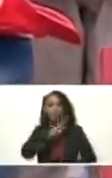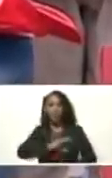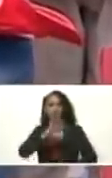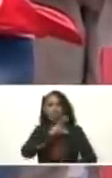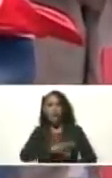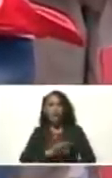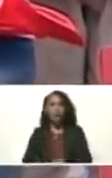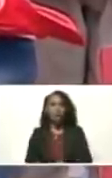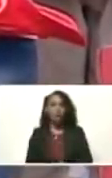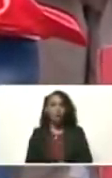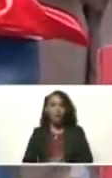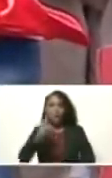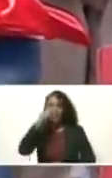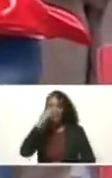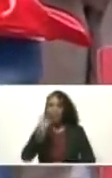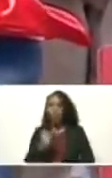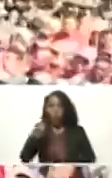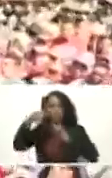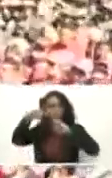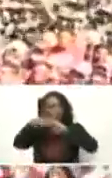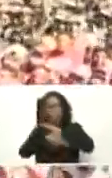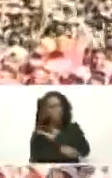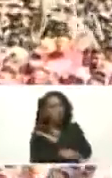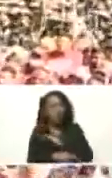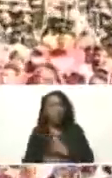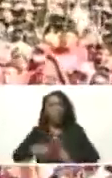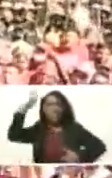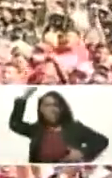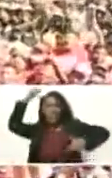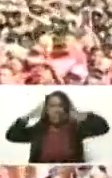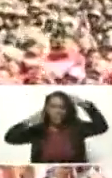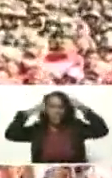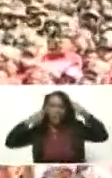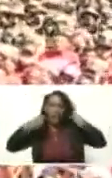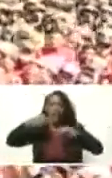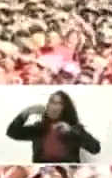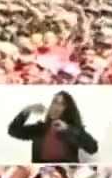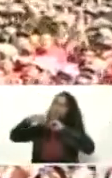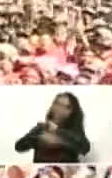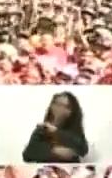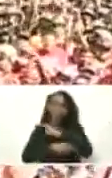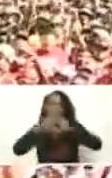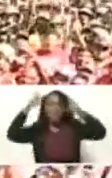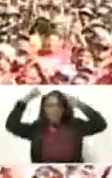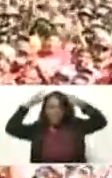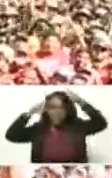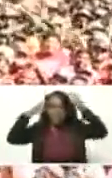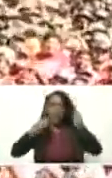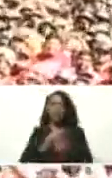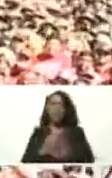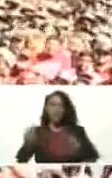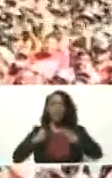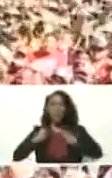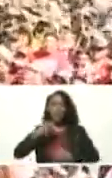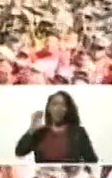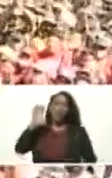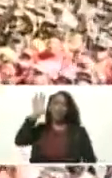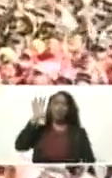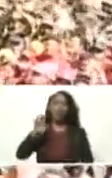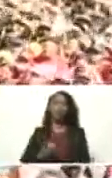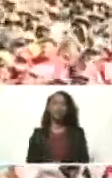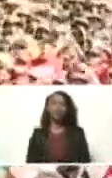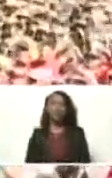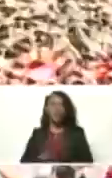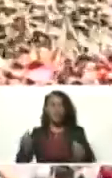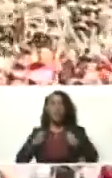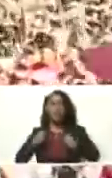socialista, zamorana y profundamente, y profundamente, ¡que viva la patria!